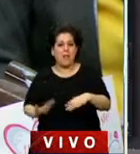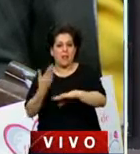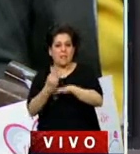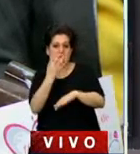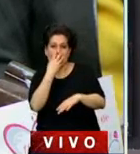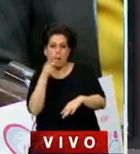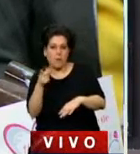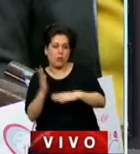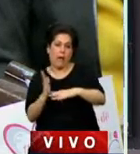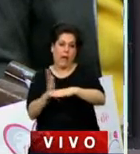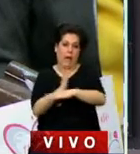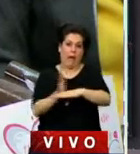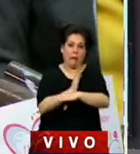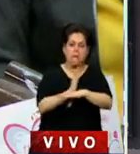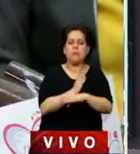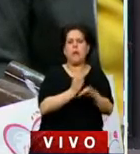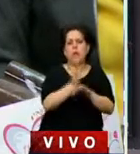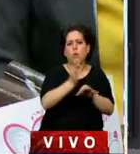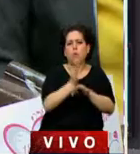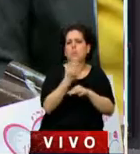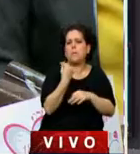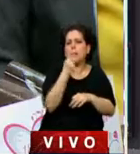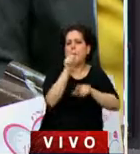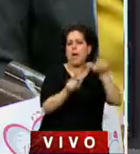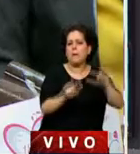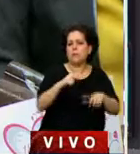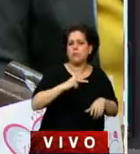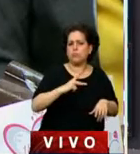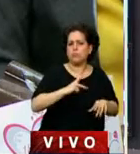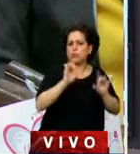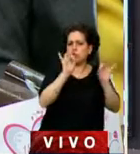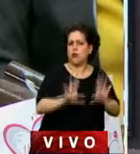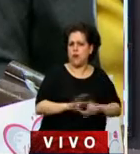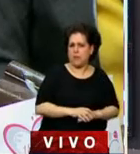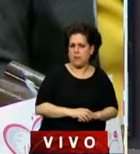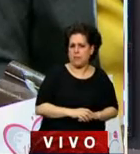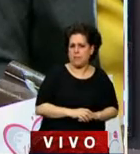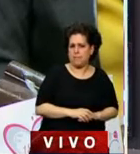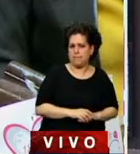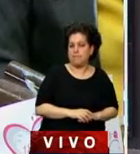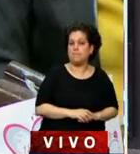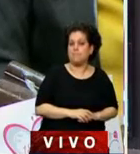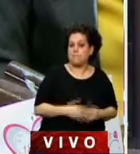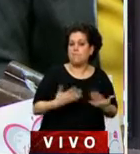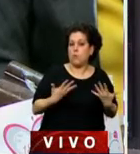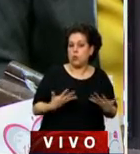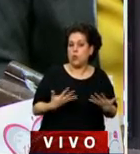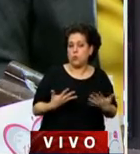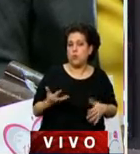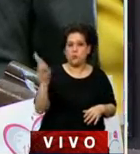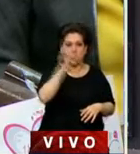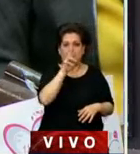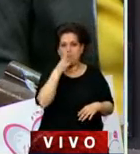producido modificaciones en el Senado para que luego vuelva a diputado. Yo creo que tal cual ha